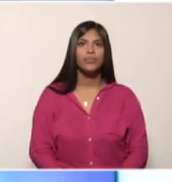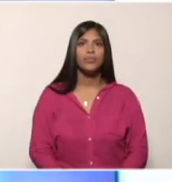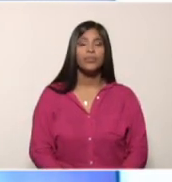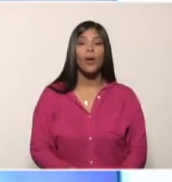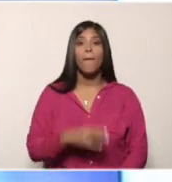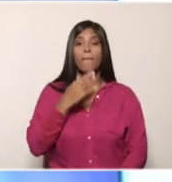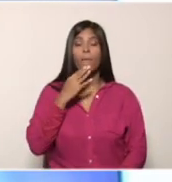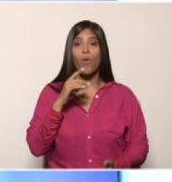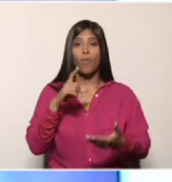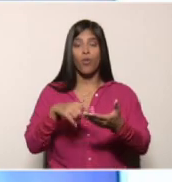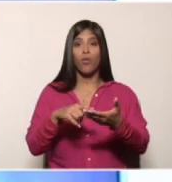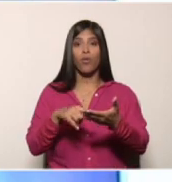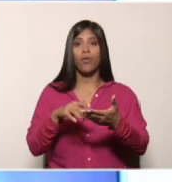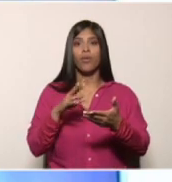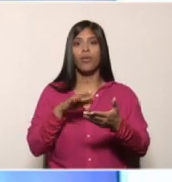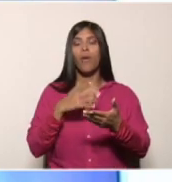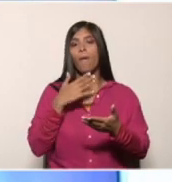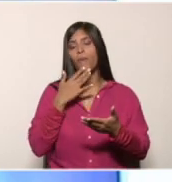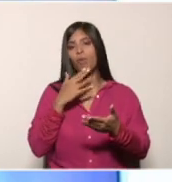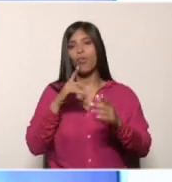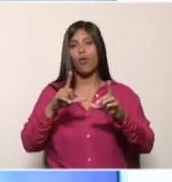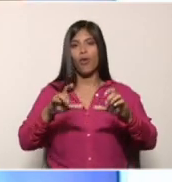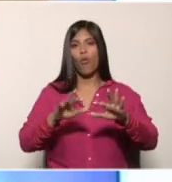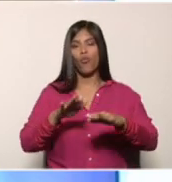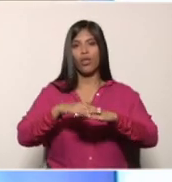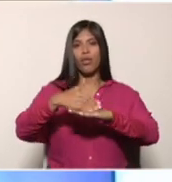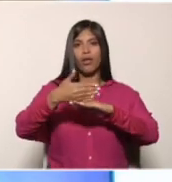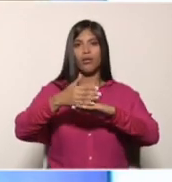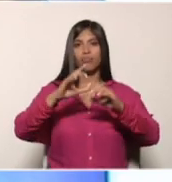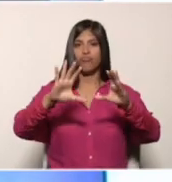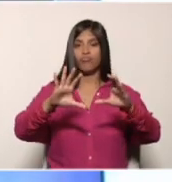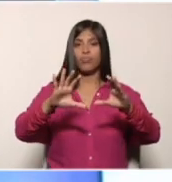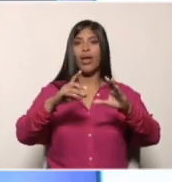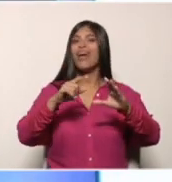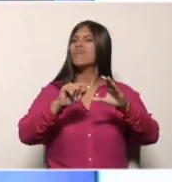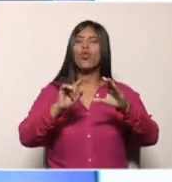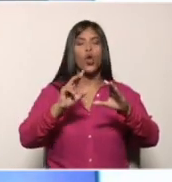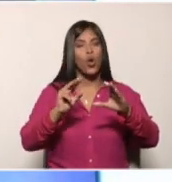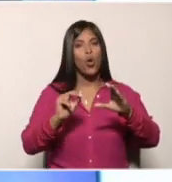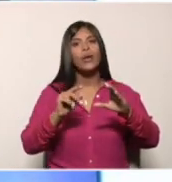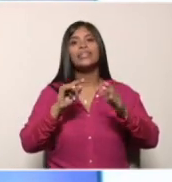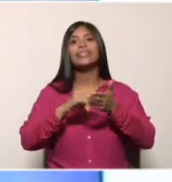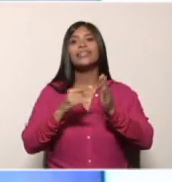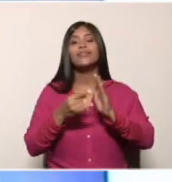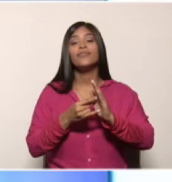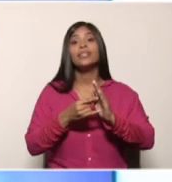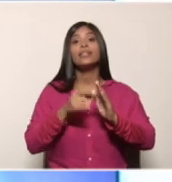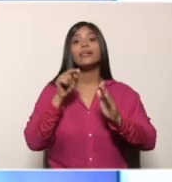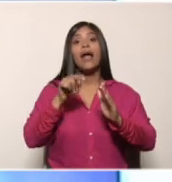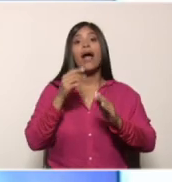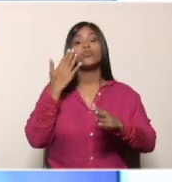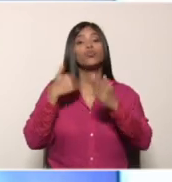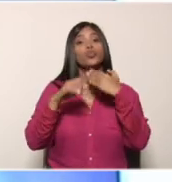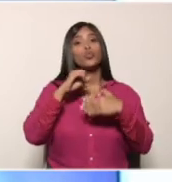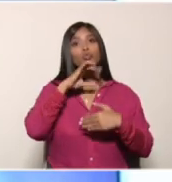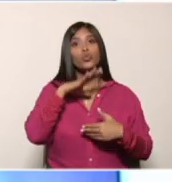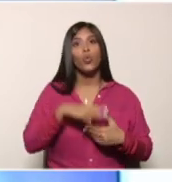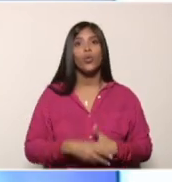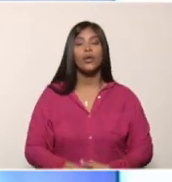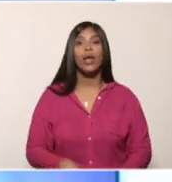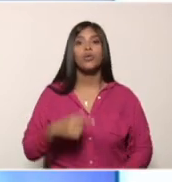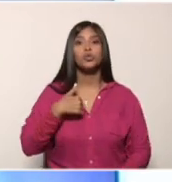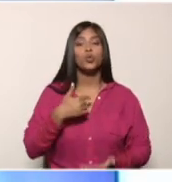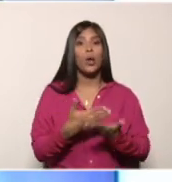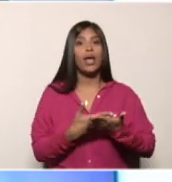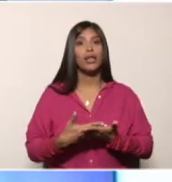fondo de pantalla de nuestra computadora decimos background. Entonces, background es nuestros antecedentes, por lo menos el background de cuando yo